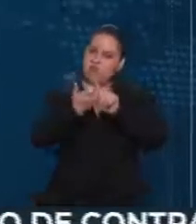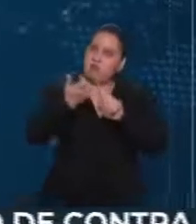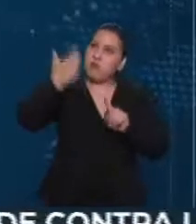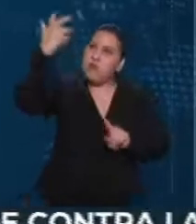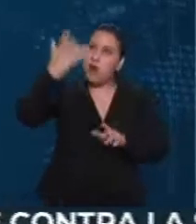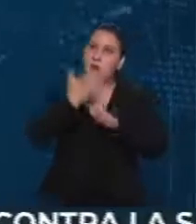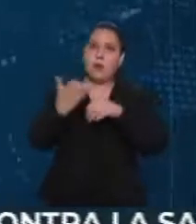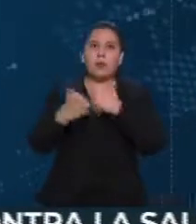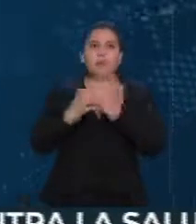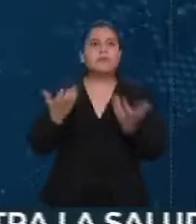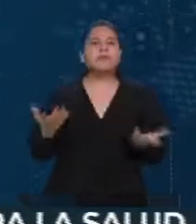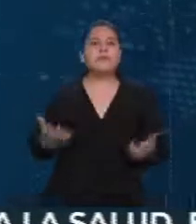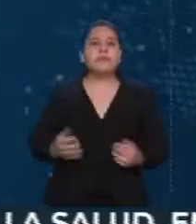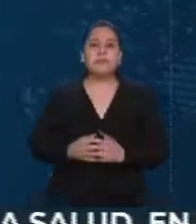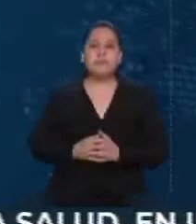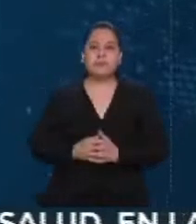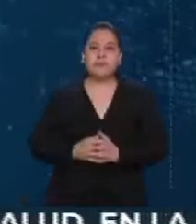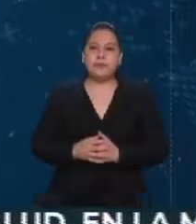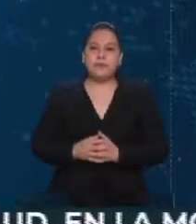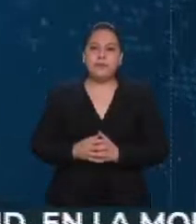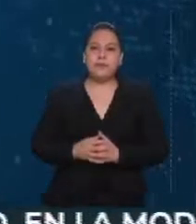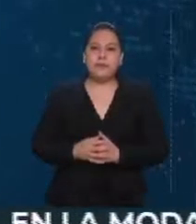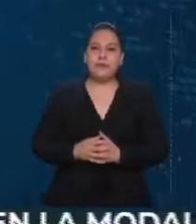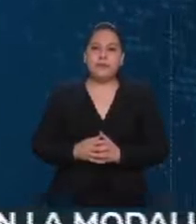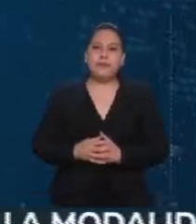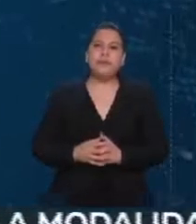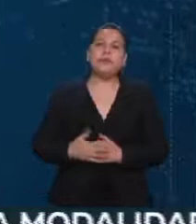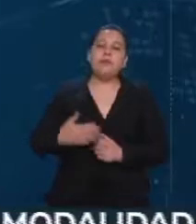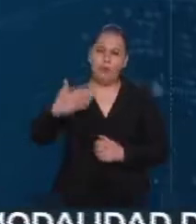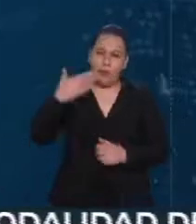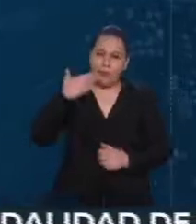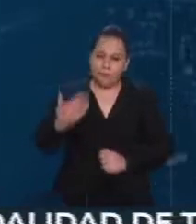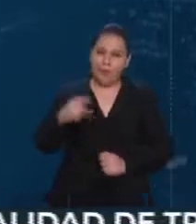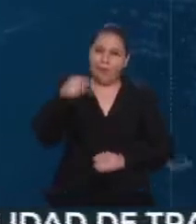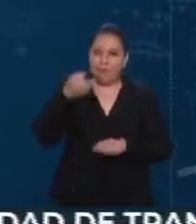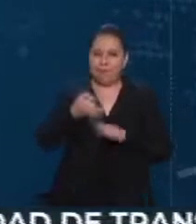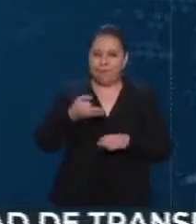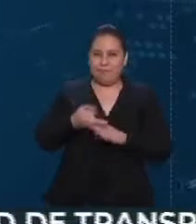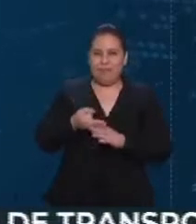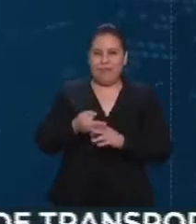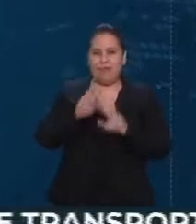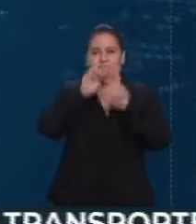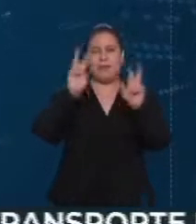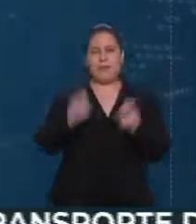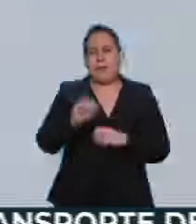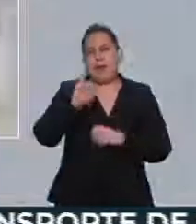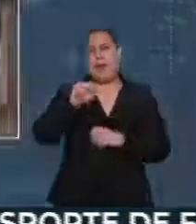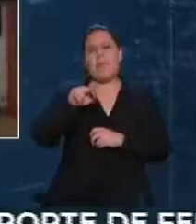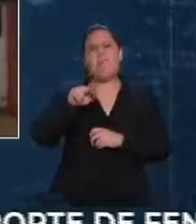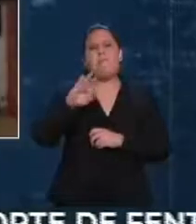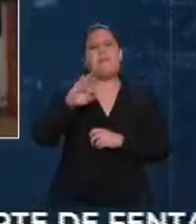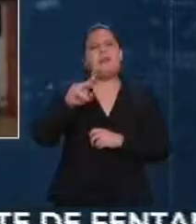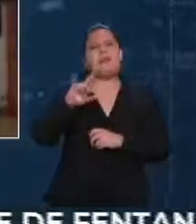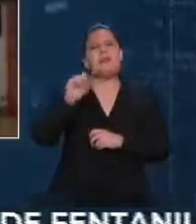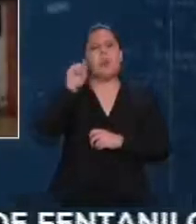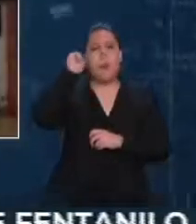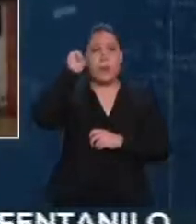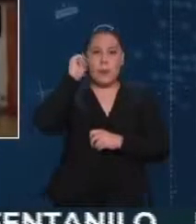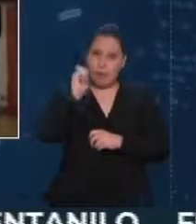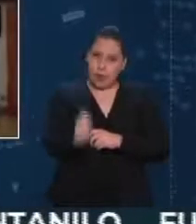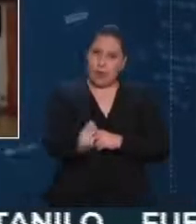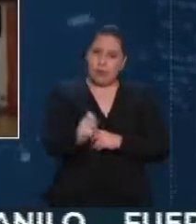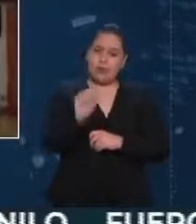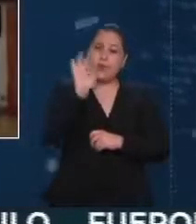hoy? Bueno, en el caso de la inflación hay que decir que buena parte o una gran parte